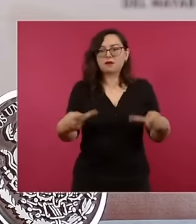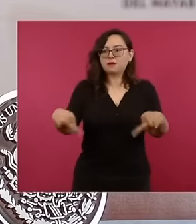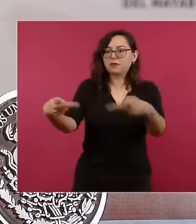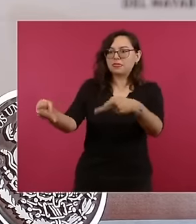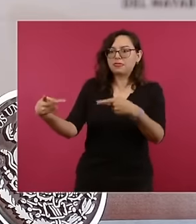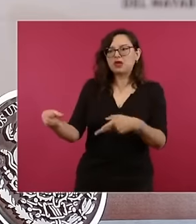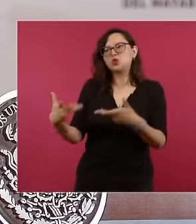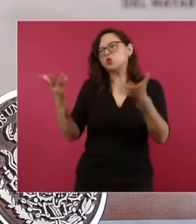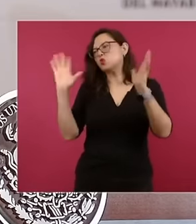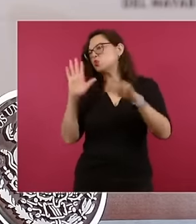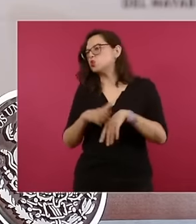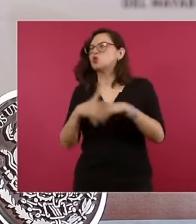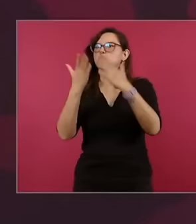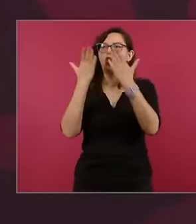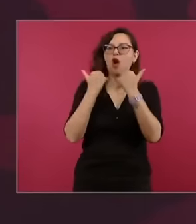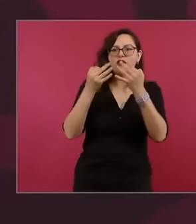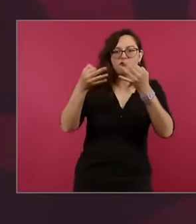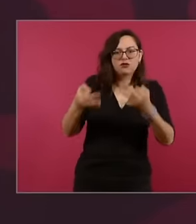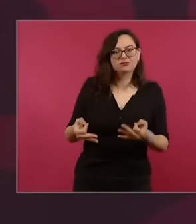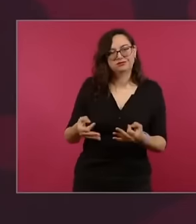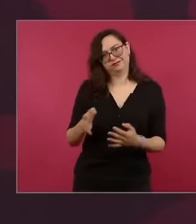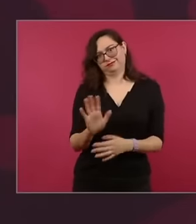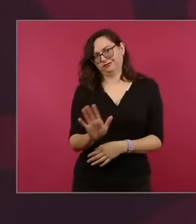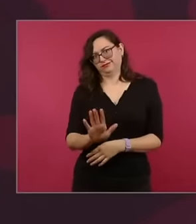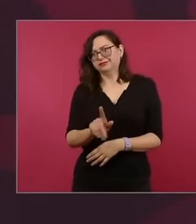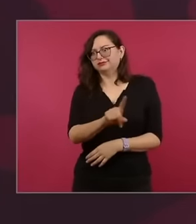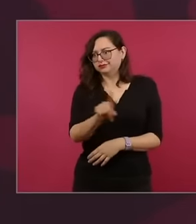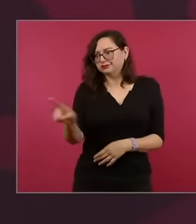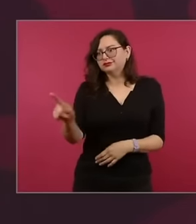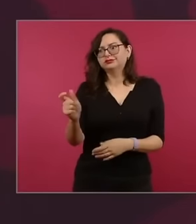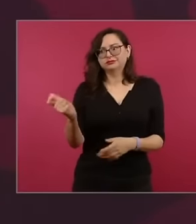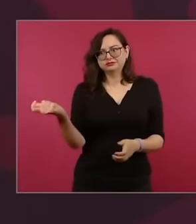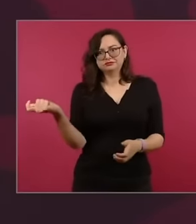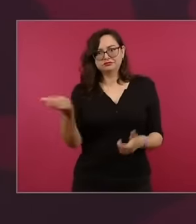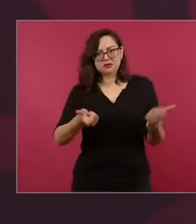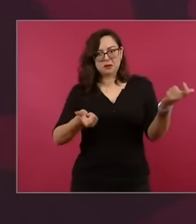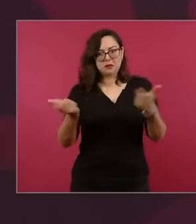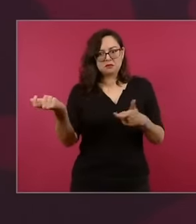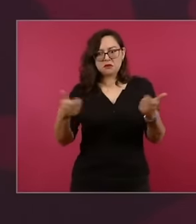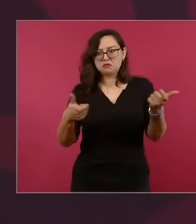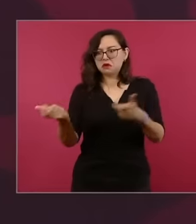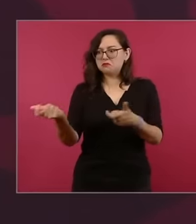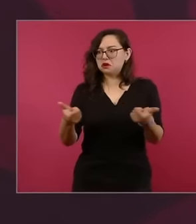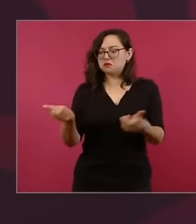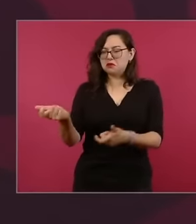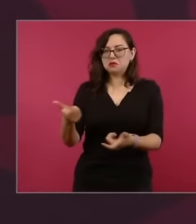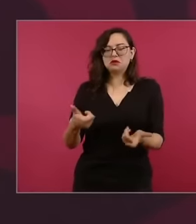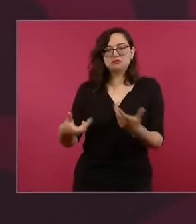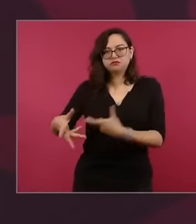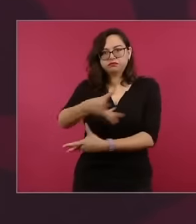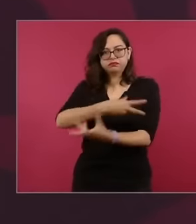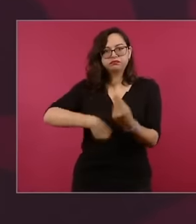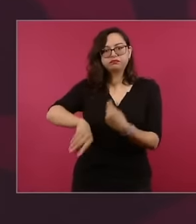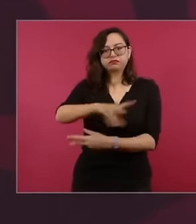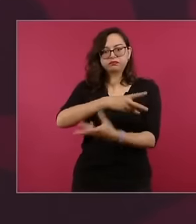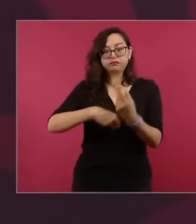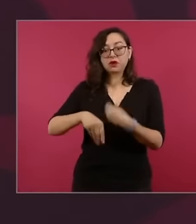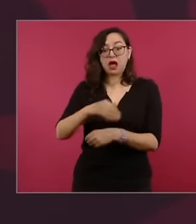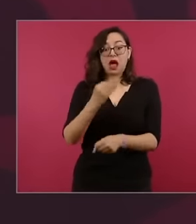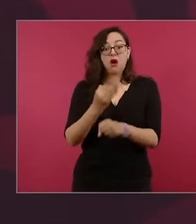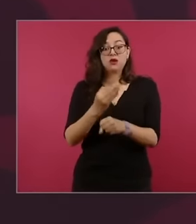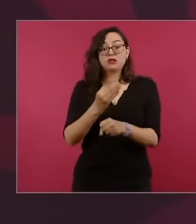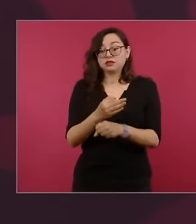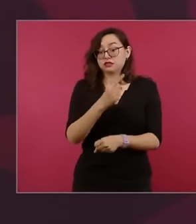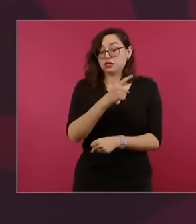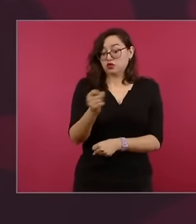mil trabajadoras y trabajadores independientes o por cuenta propia están inscritos al seguro. De estos 192 mil,